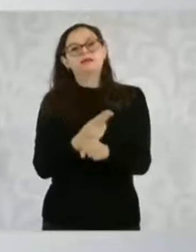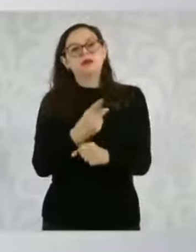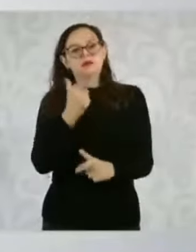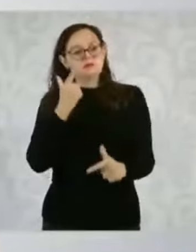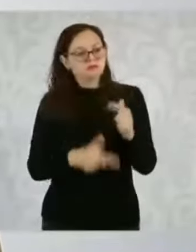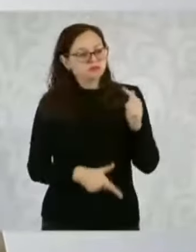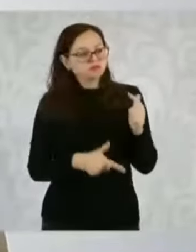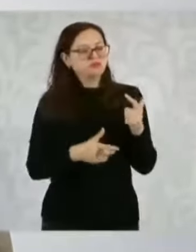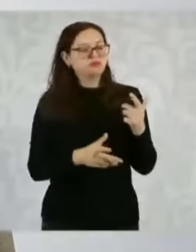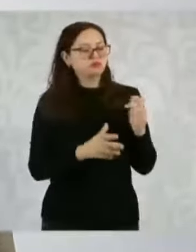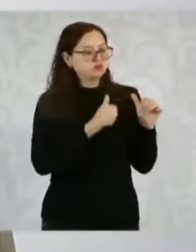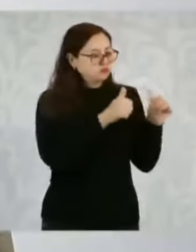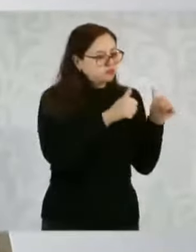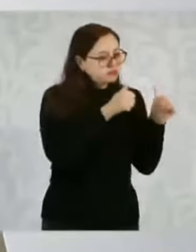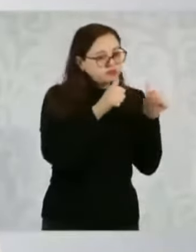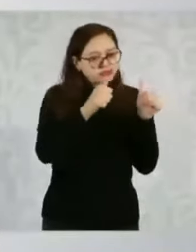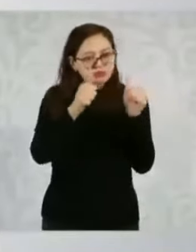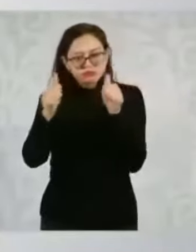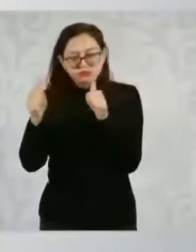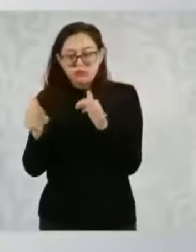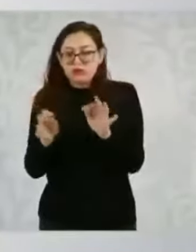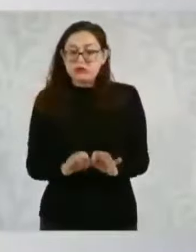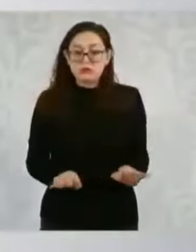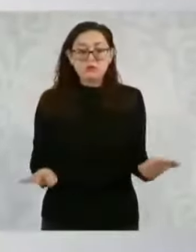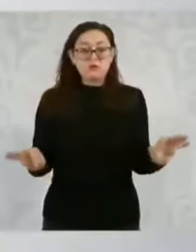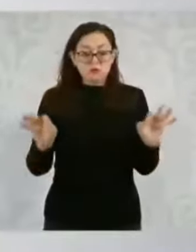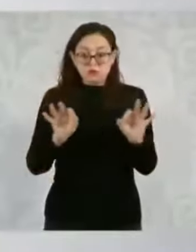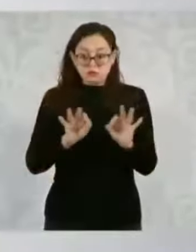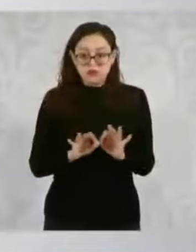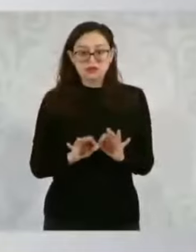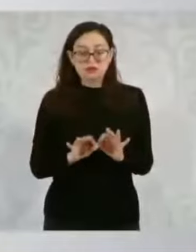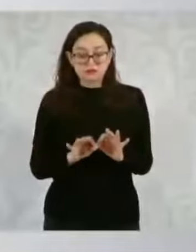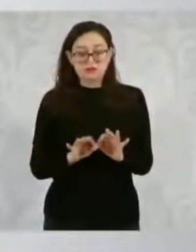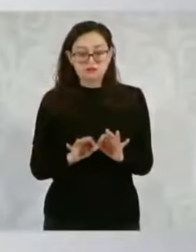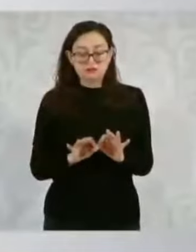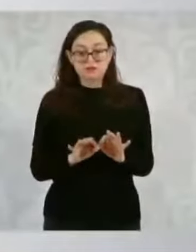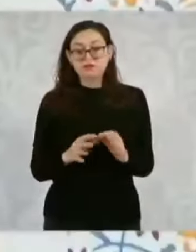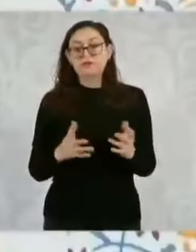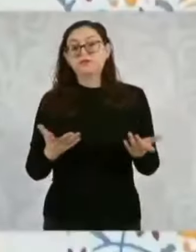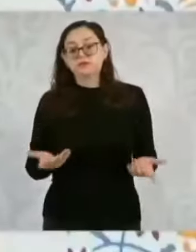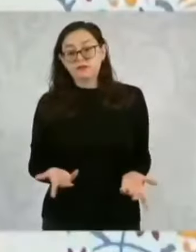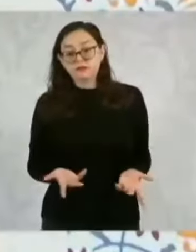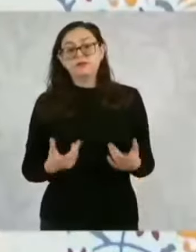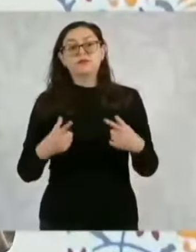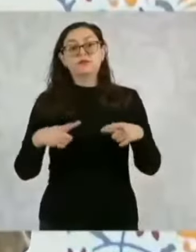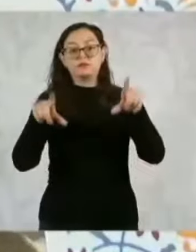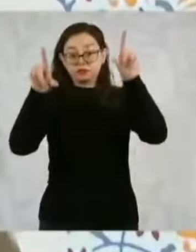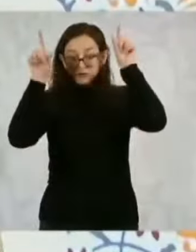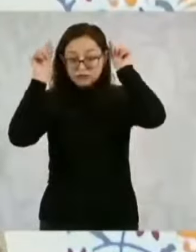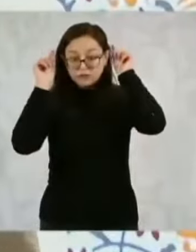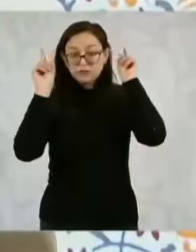del sector salud. El que participen las enfermeras es también muy